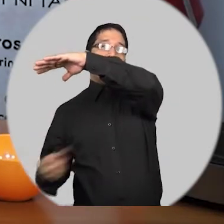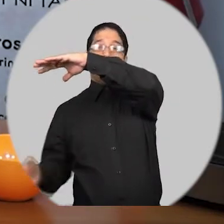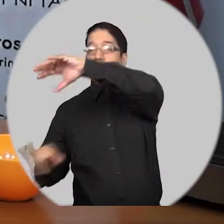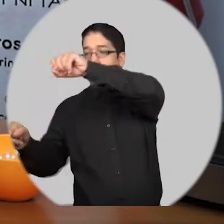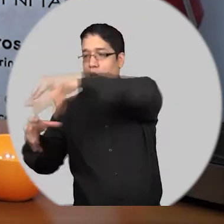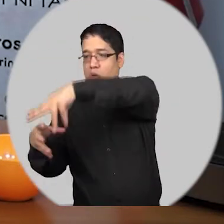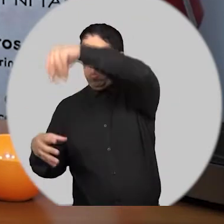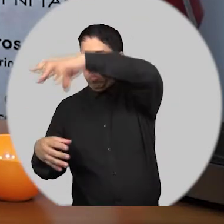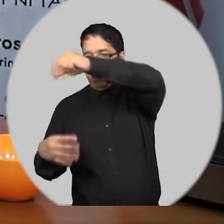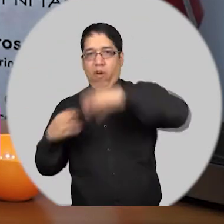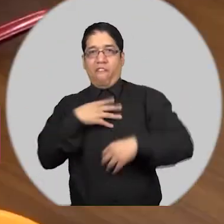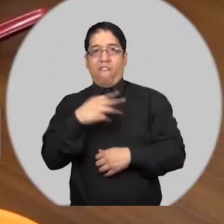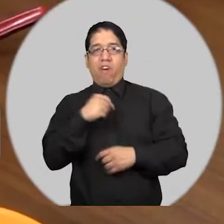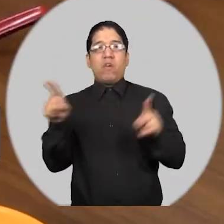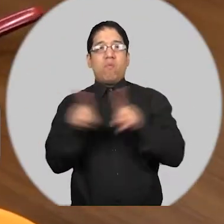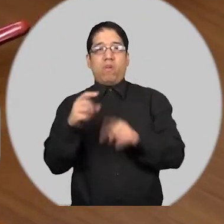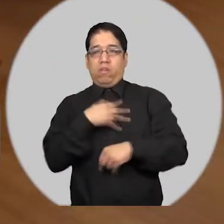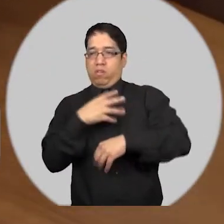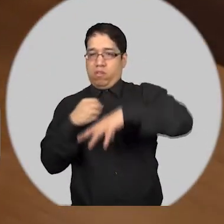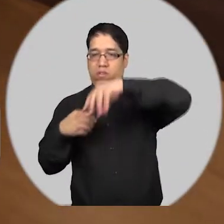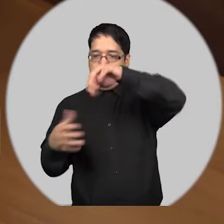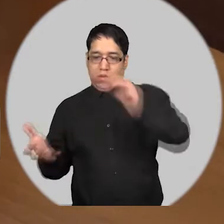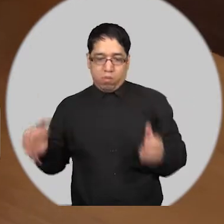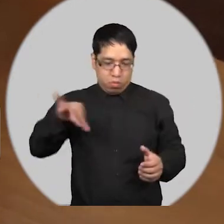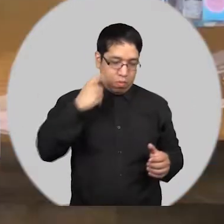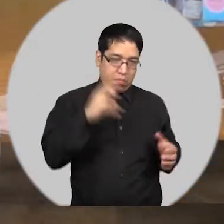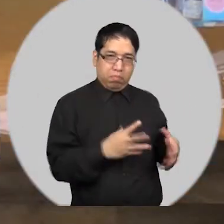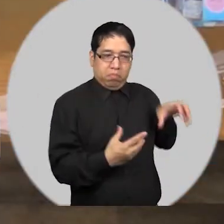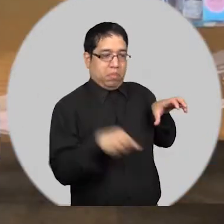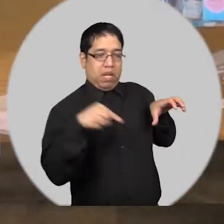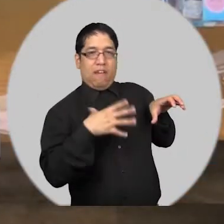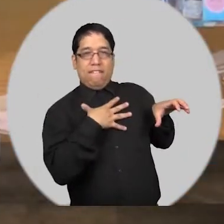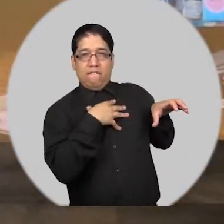harina de avena en este caso, que tiene que quedar así, para darle una idea.